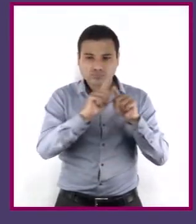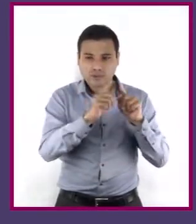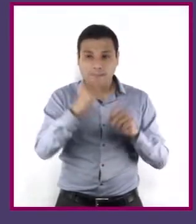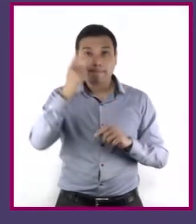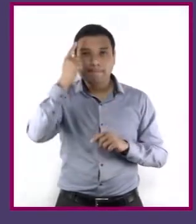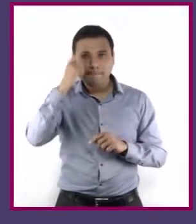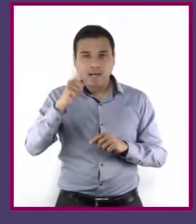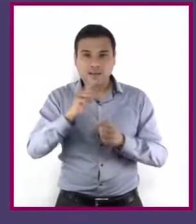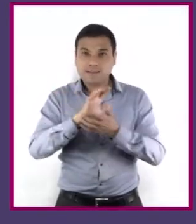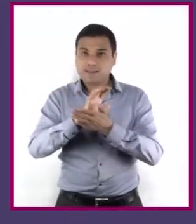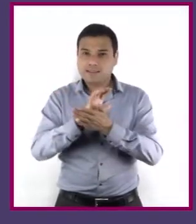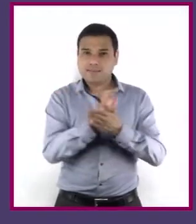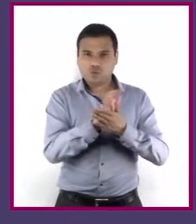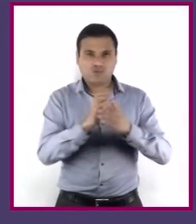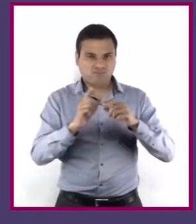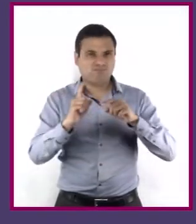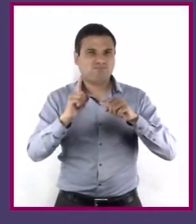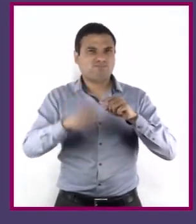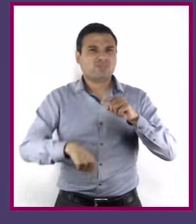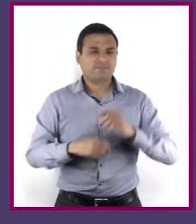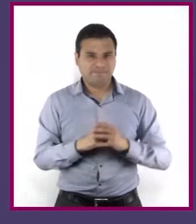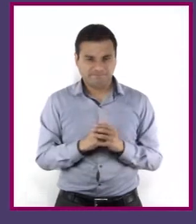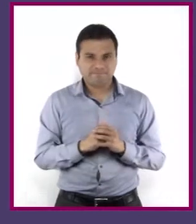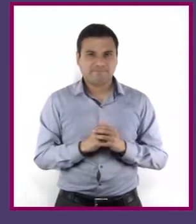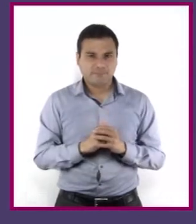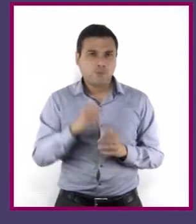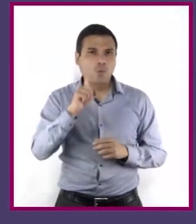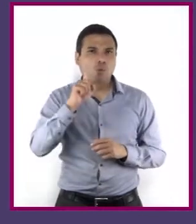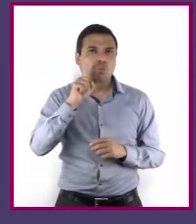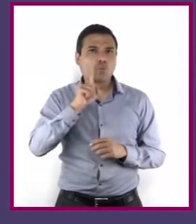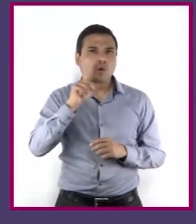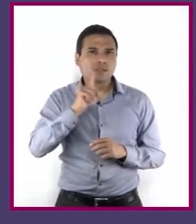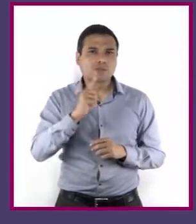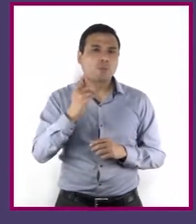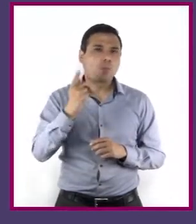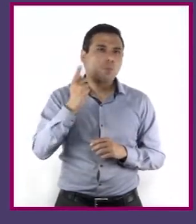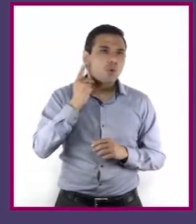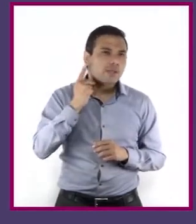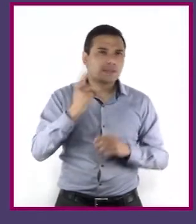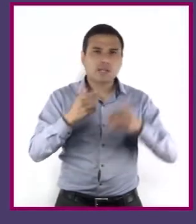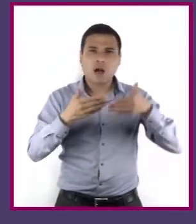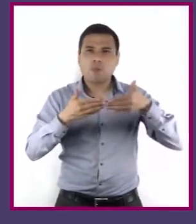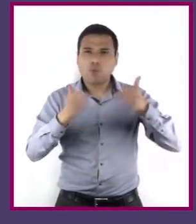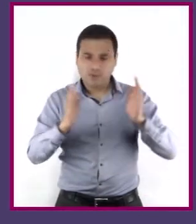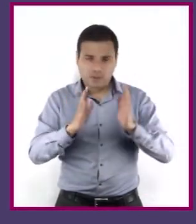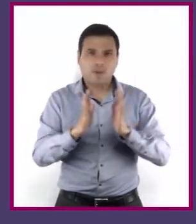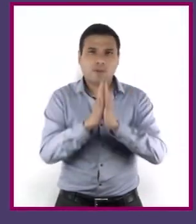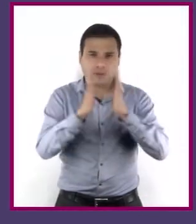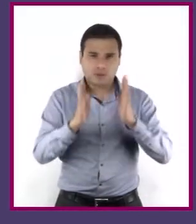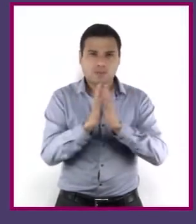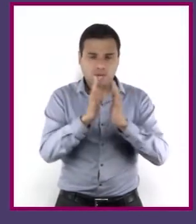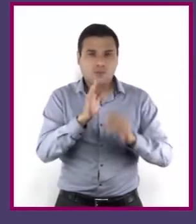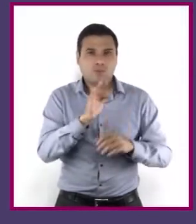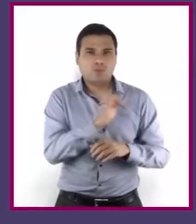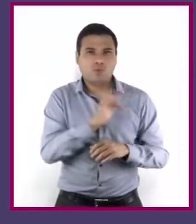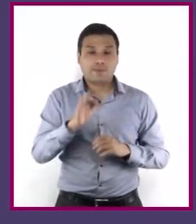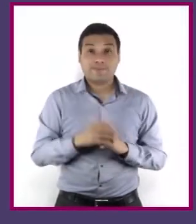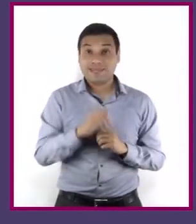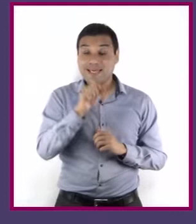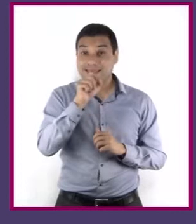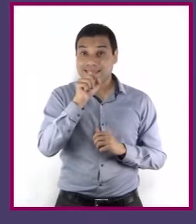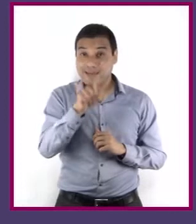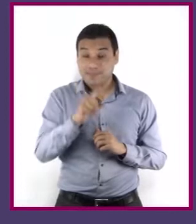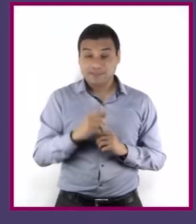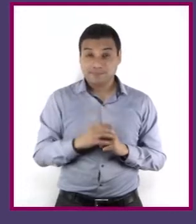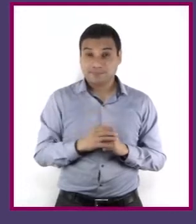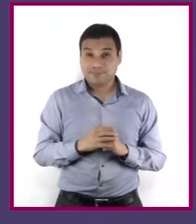la discriminación contra las mujeres en la vida política y pública de cada país. Asimismo, promueve que